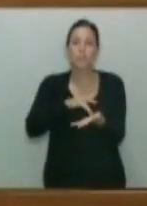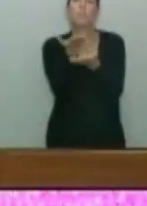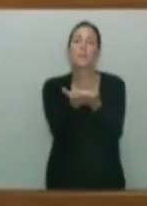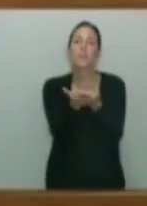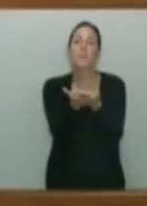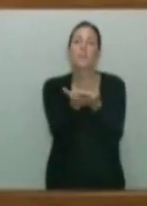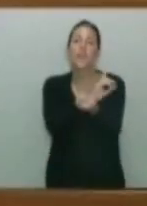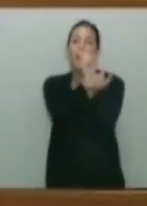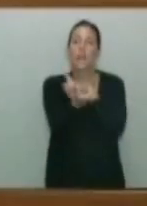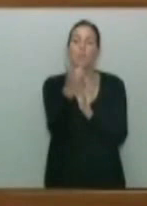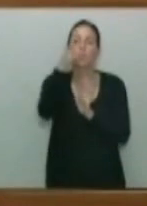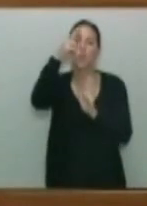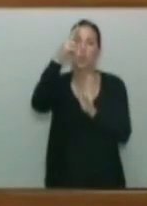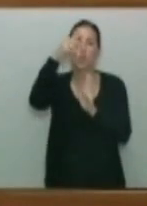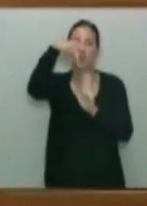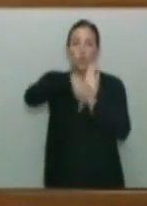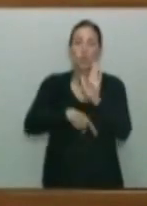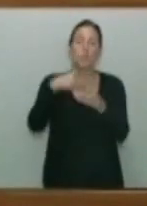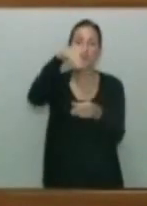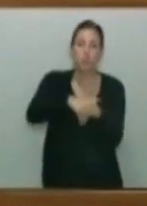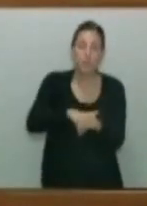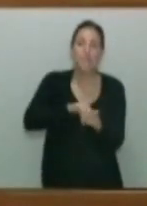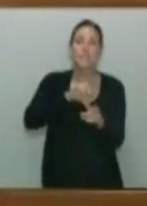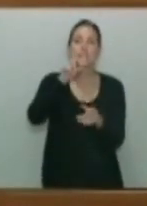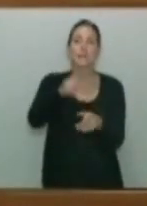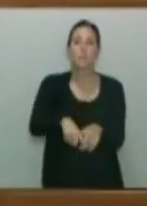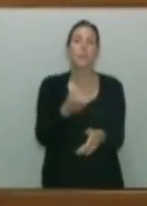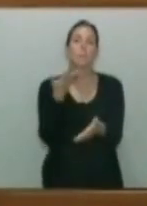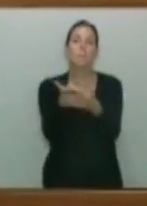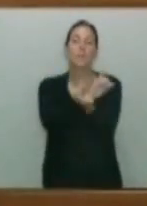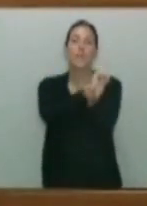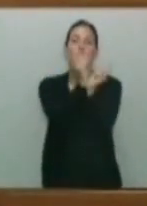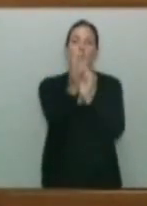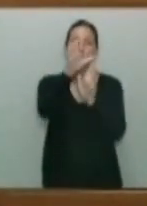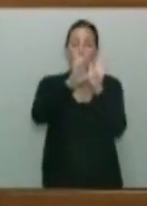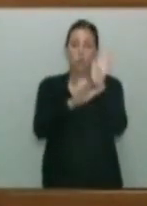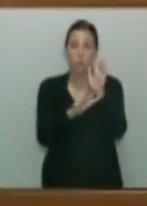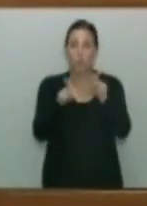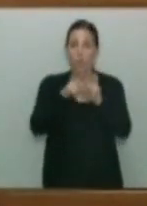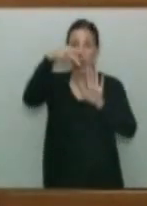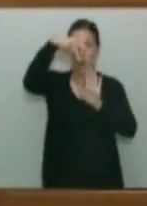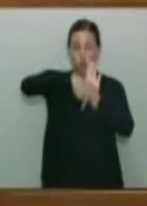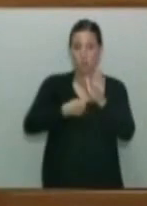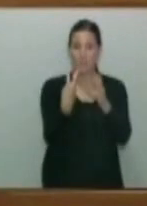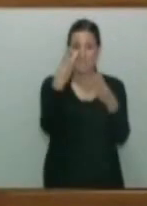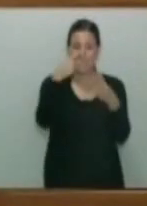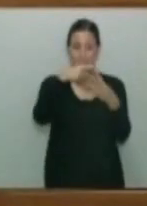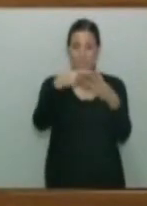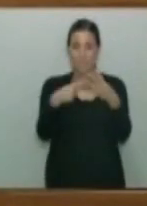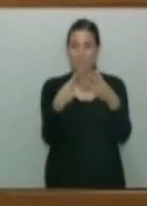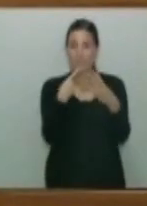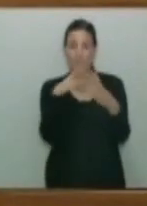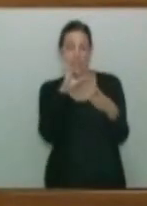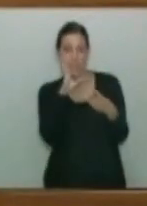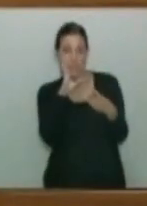se ha propiciado un cambio de estatuto. Y lo ha hecho incumpliendo las tres reglas, las tres normas de las que yo les decía antes. No